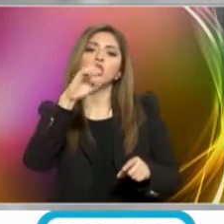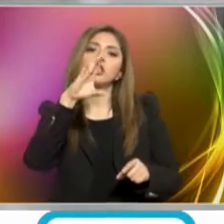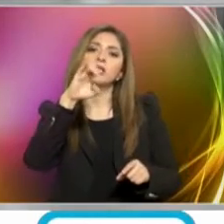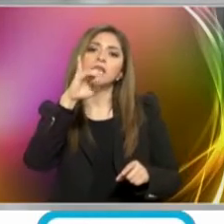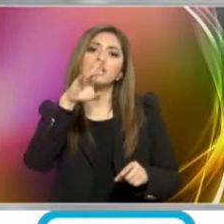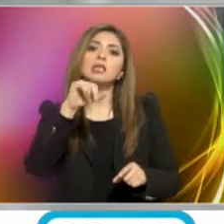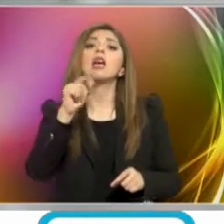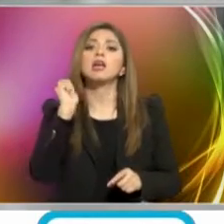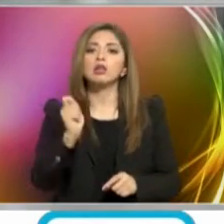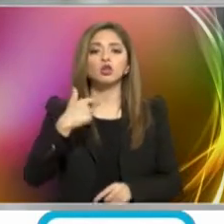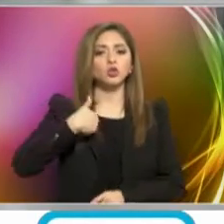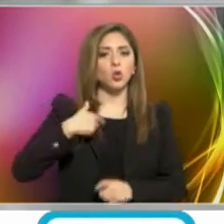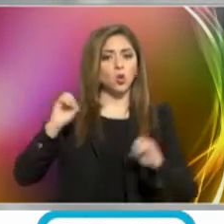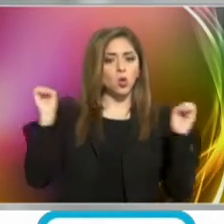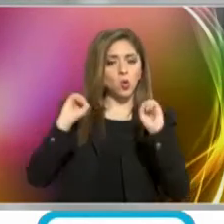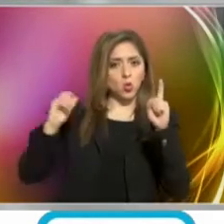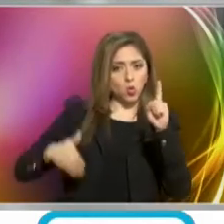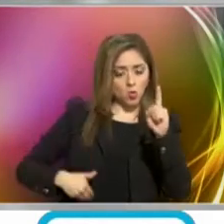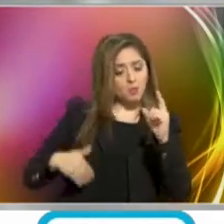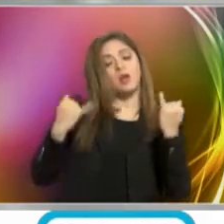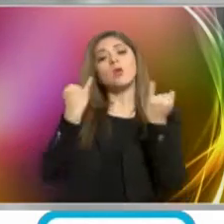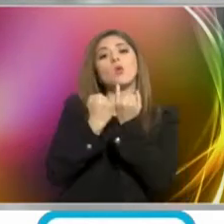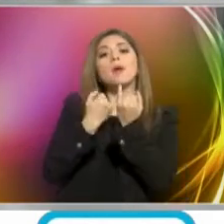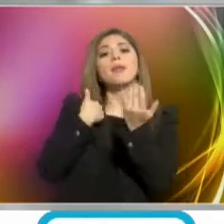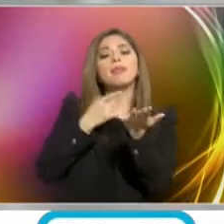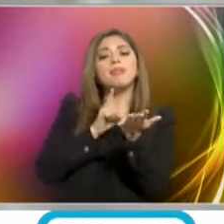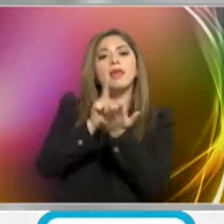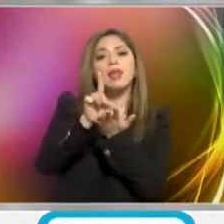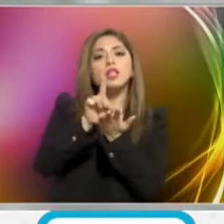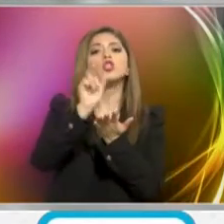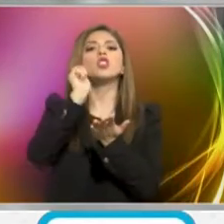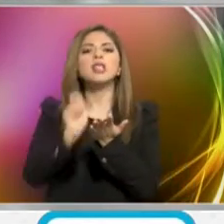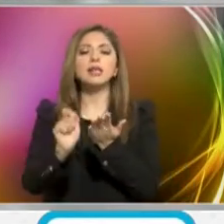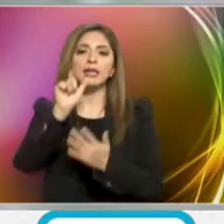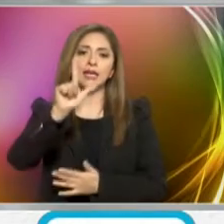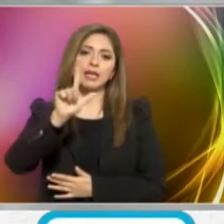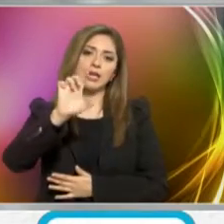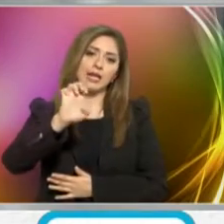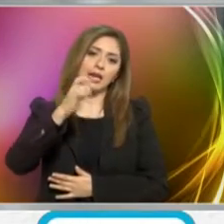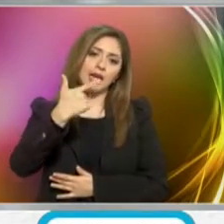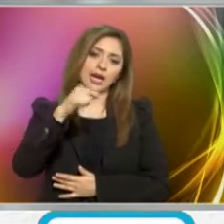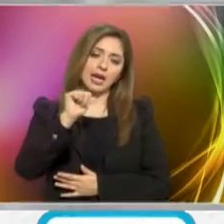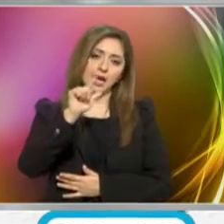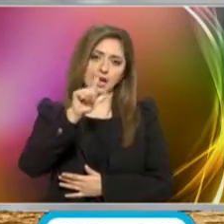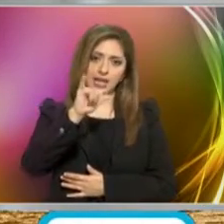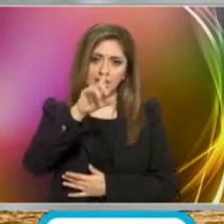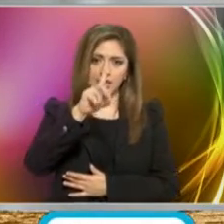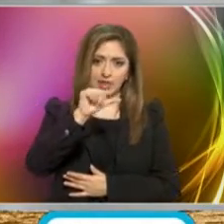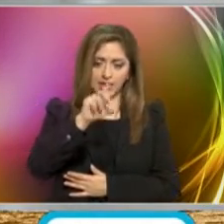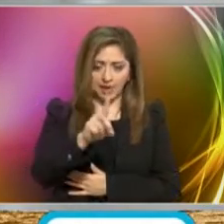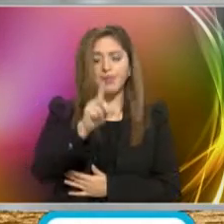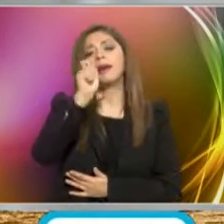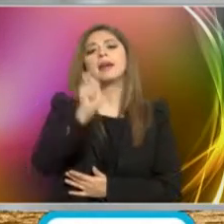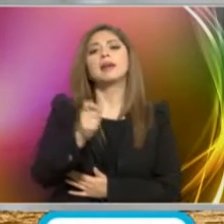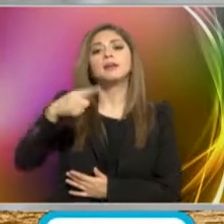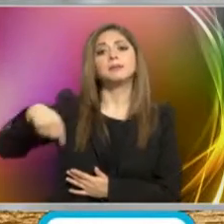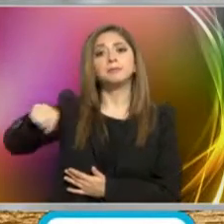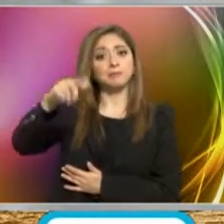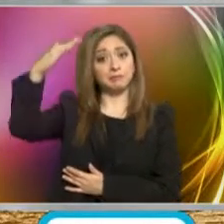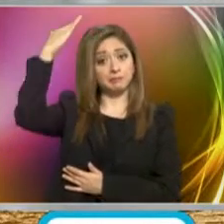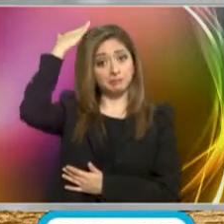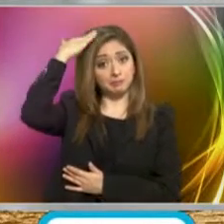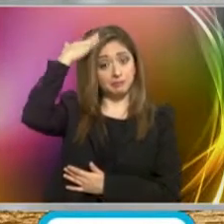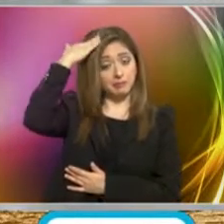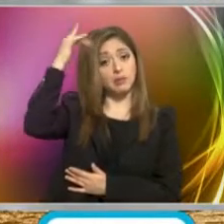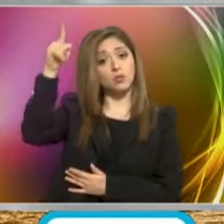de audiencia y de legalidad, como comentábamos hace rato, Sí. en cuanto a la que la autoridad, por más autoridad que sea, solamente puede